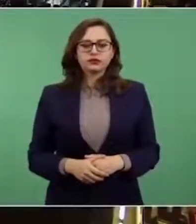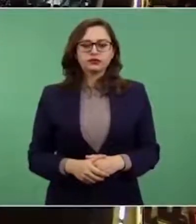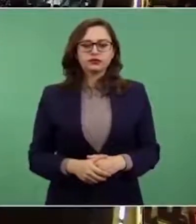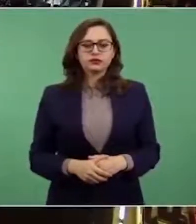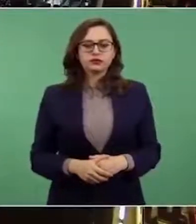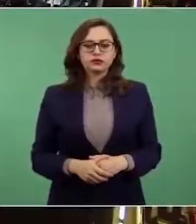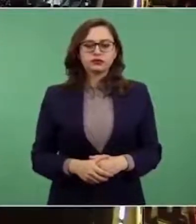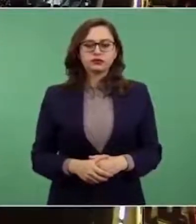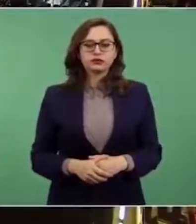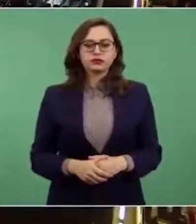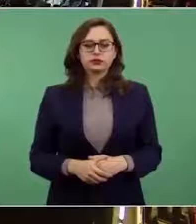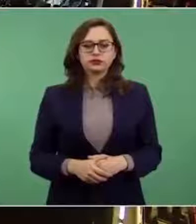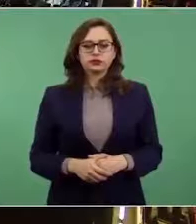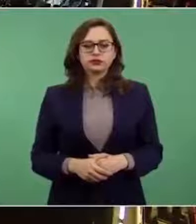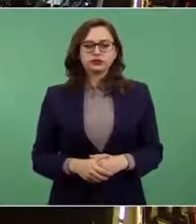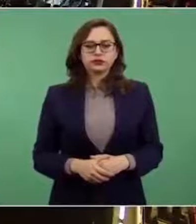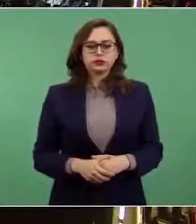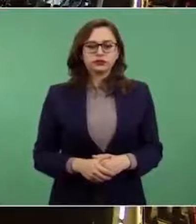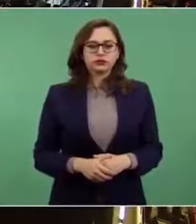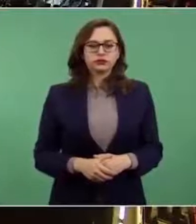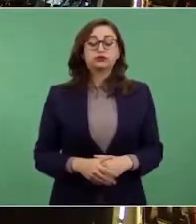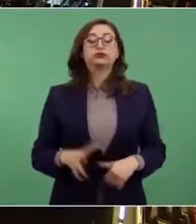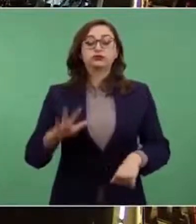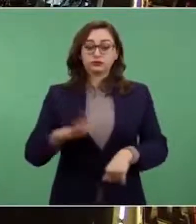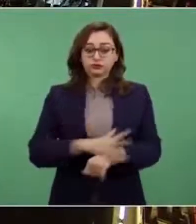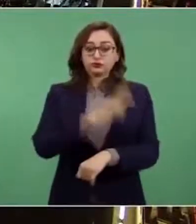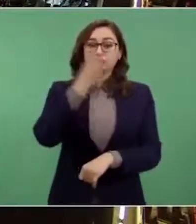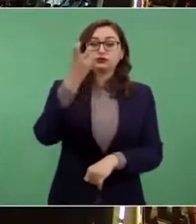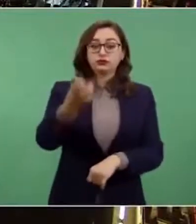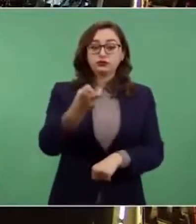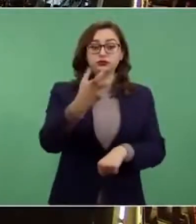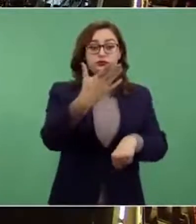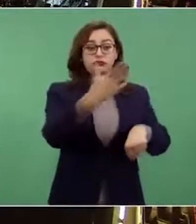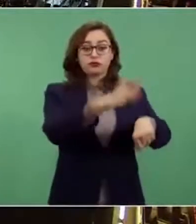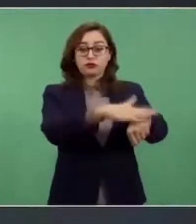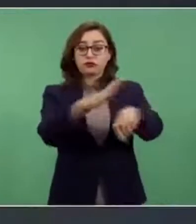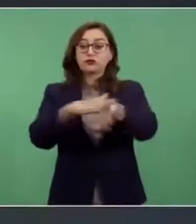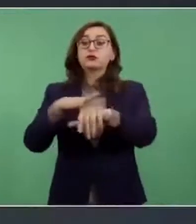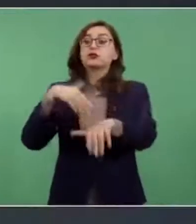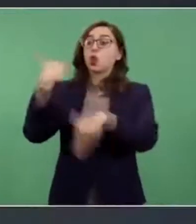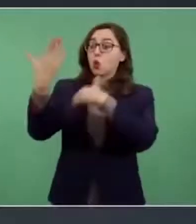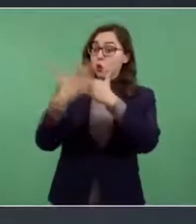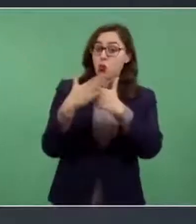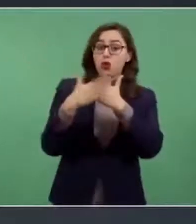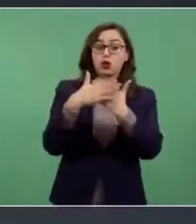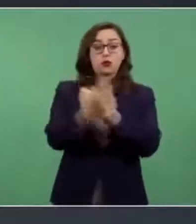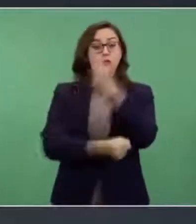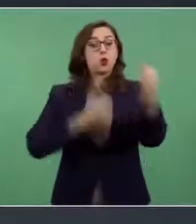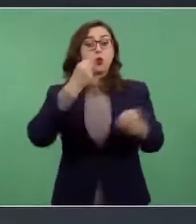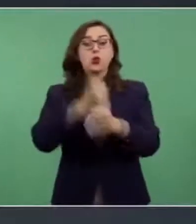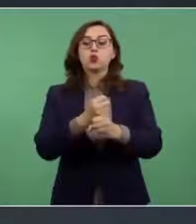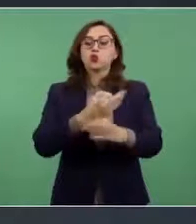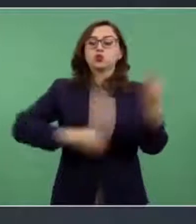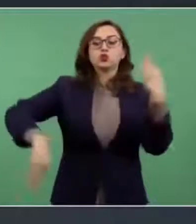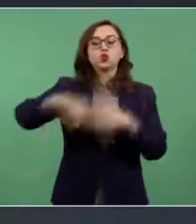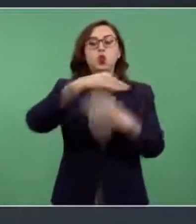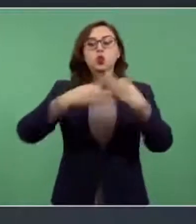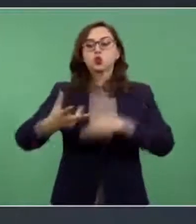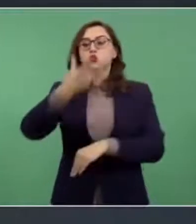Por eso llamo a participar a todas y a todos